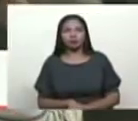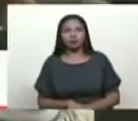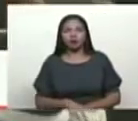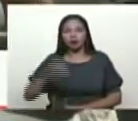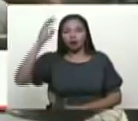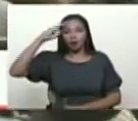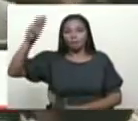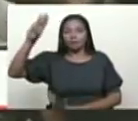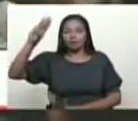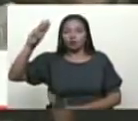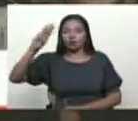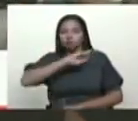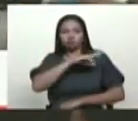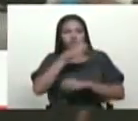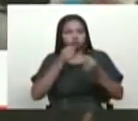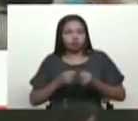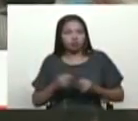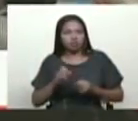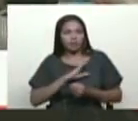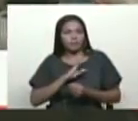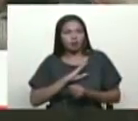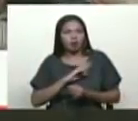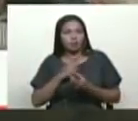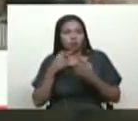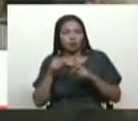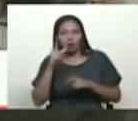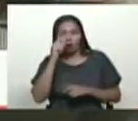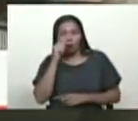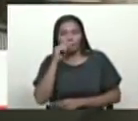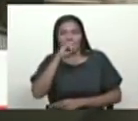México que lleva la fuerza de la dignidad de Emiliano Zapata,